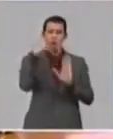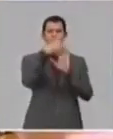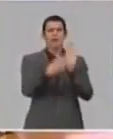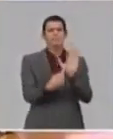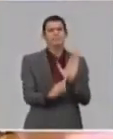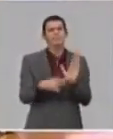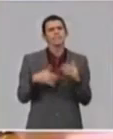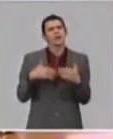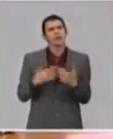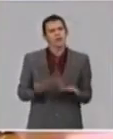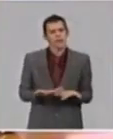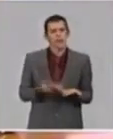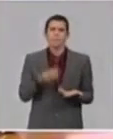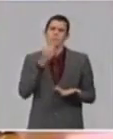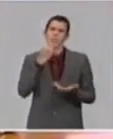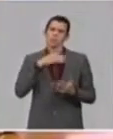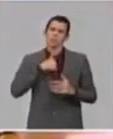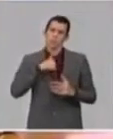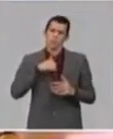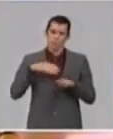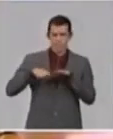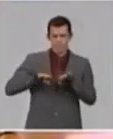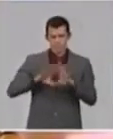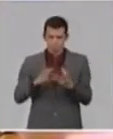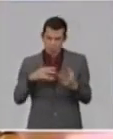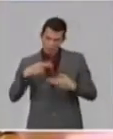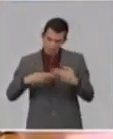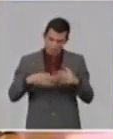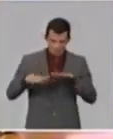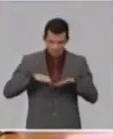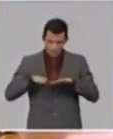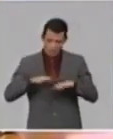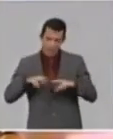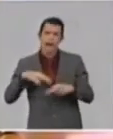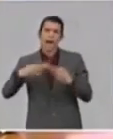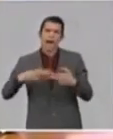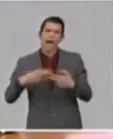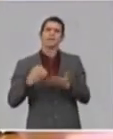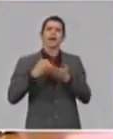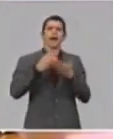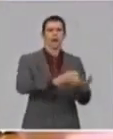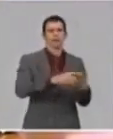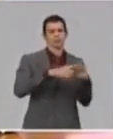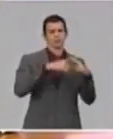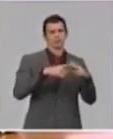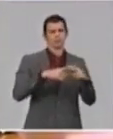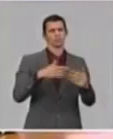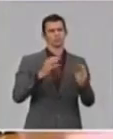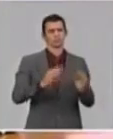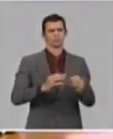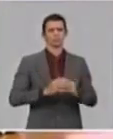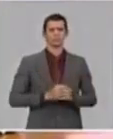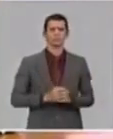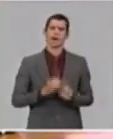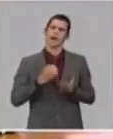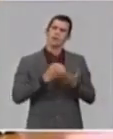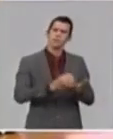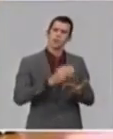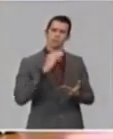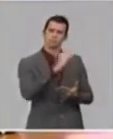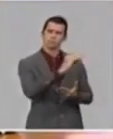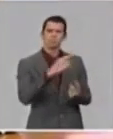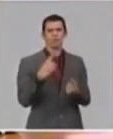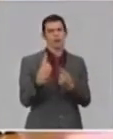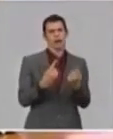cubrir necesidades básicas del núcleo, hay que también tramitar para que esas personas reciban y tengan una solvencia económica. Y